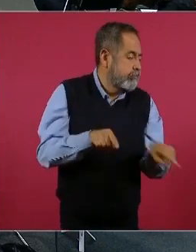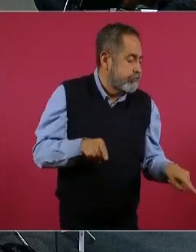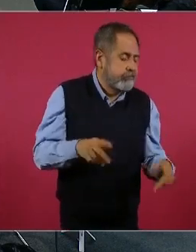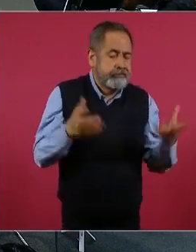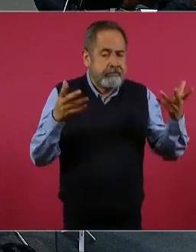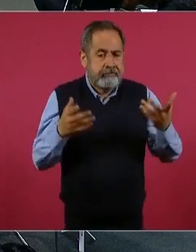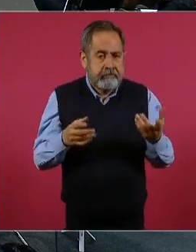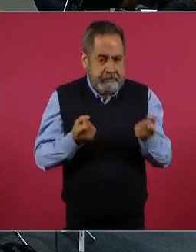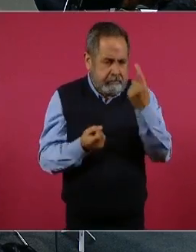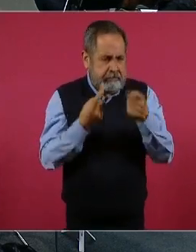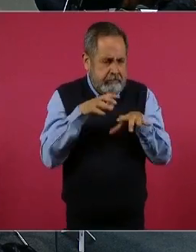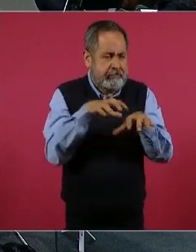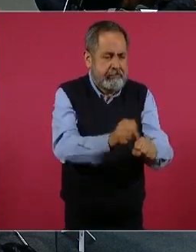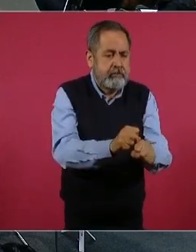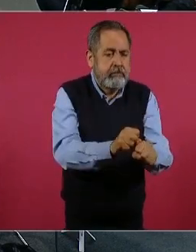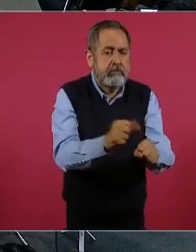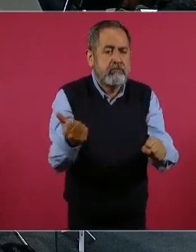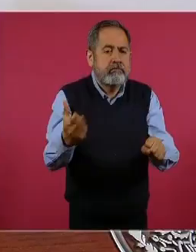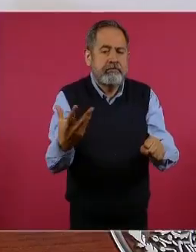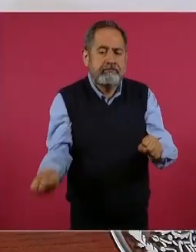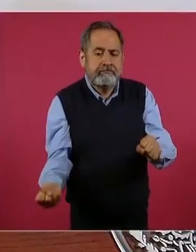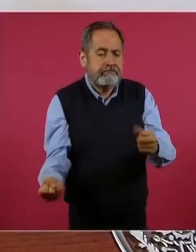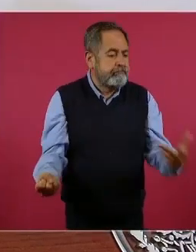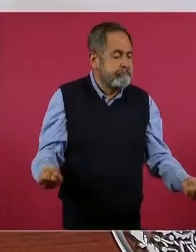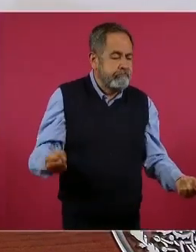decomisarlas todas.